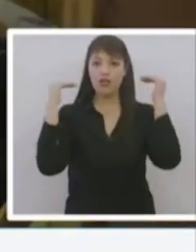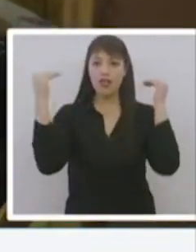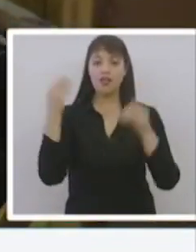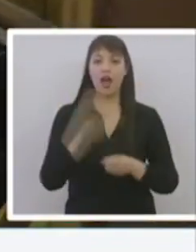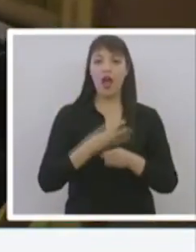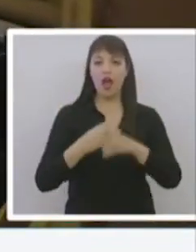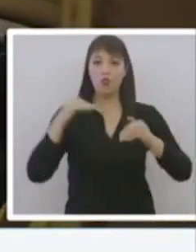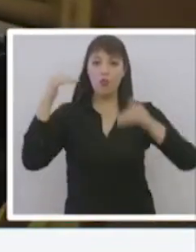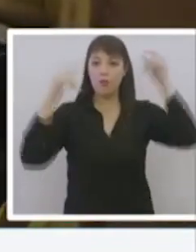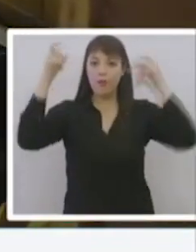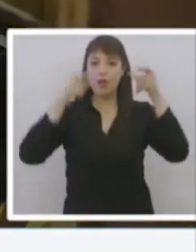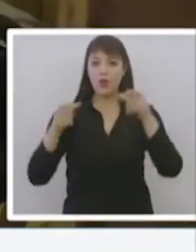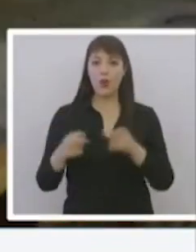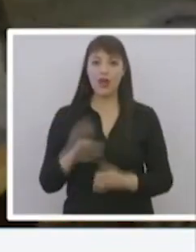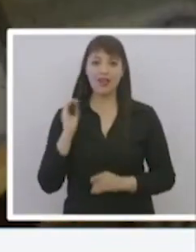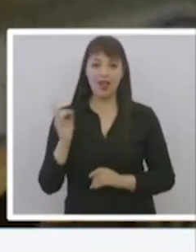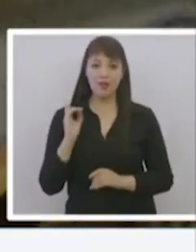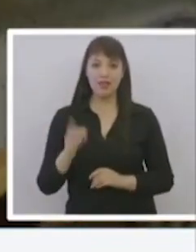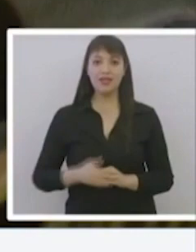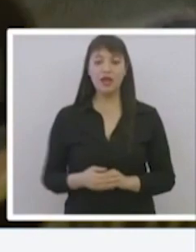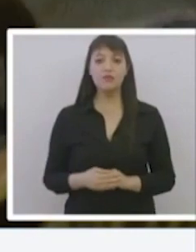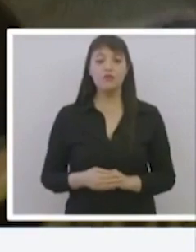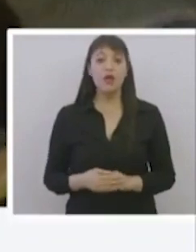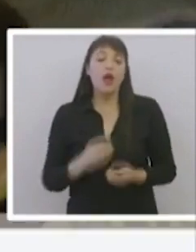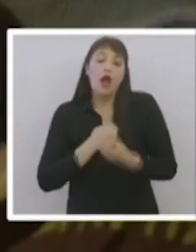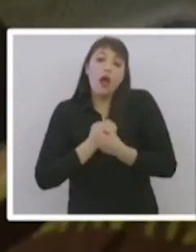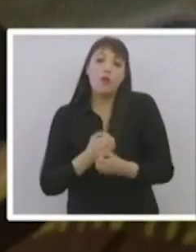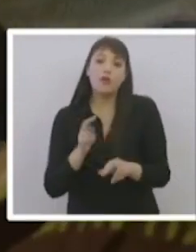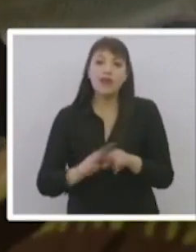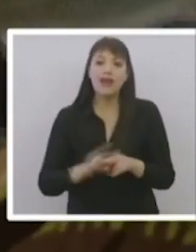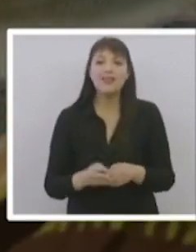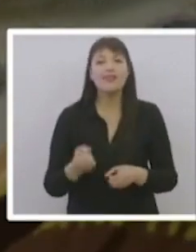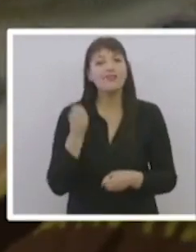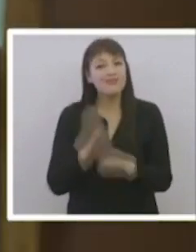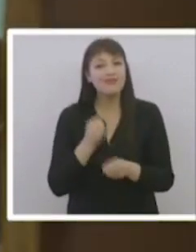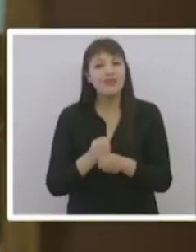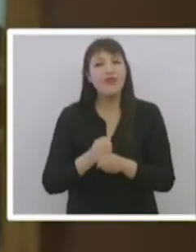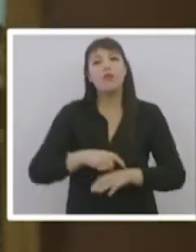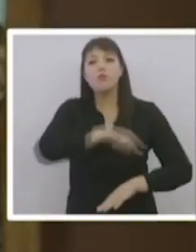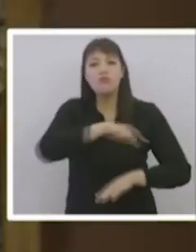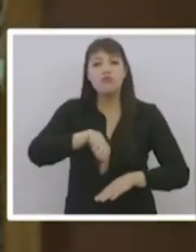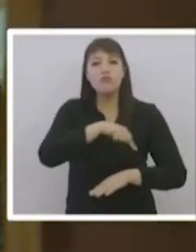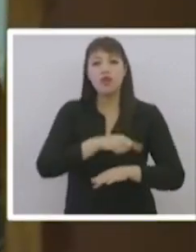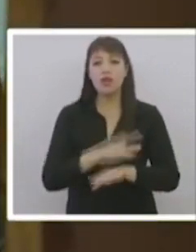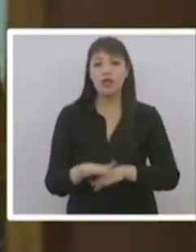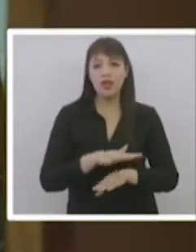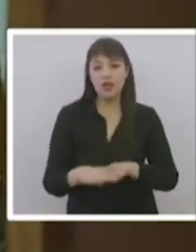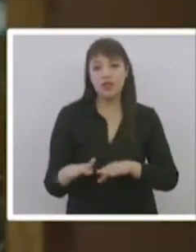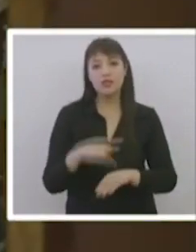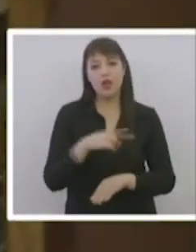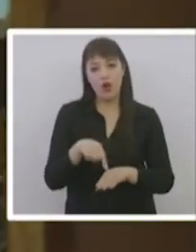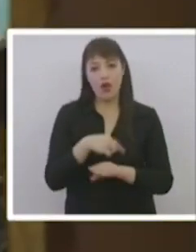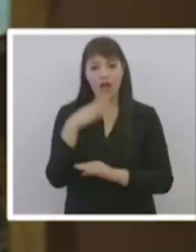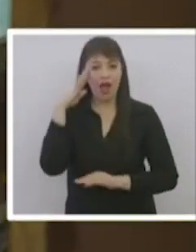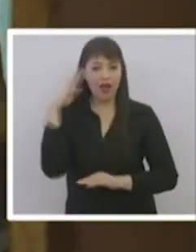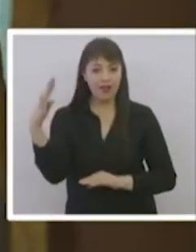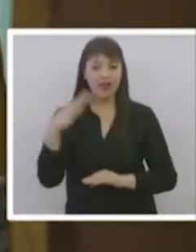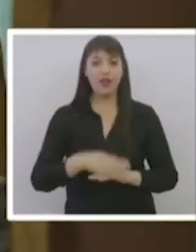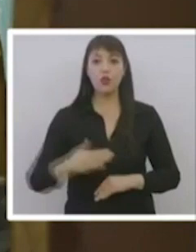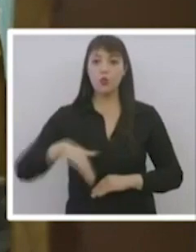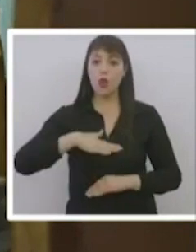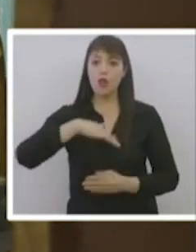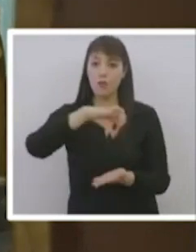precisamente recoger desde la propia ciudadanía, desde que hoy en día realizan labores de cuidado, cómo ellos